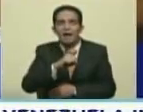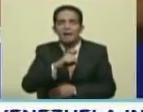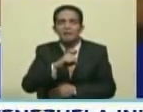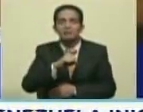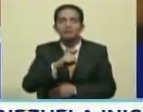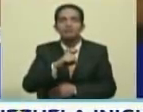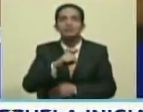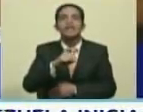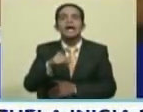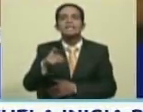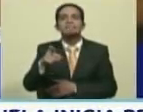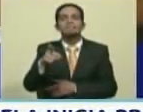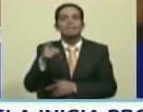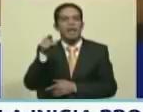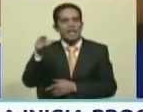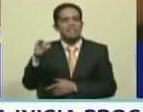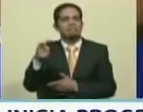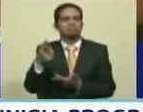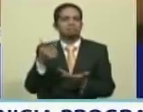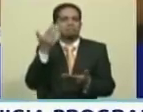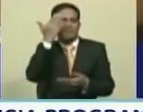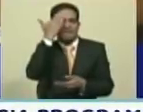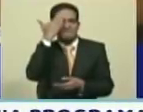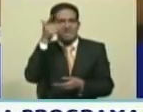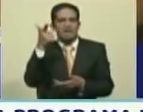esas políticas de dominación, de intervención.